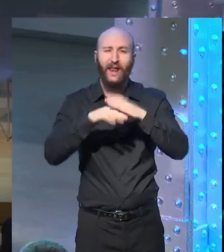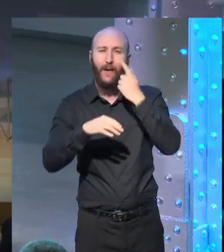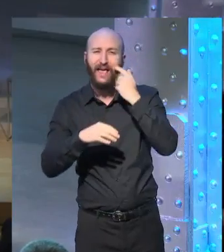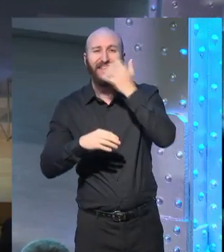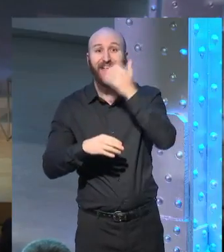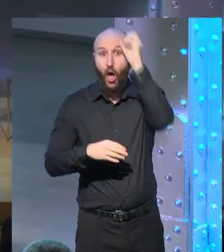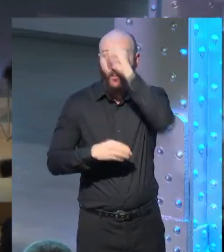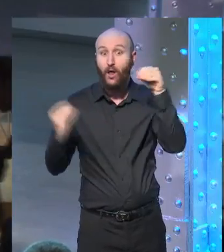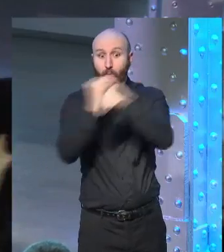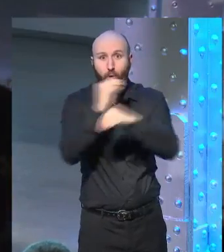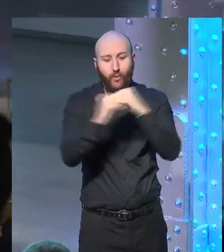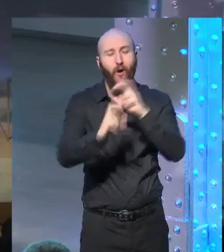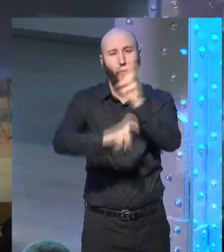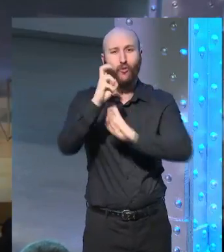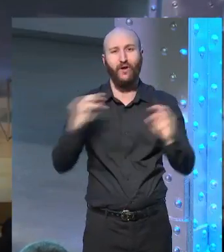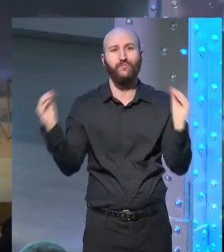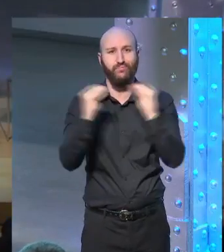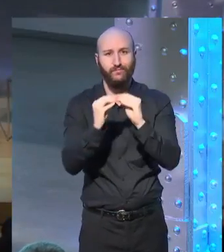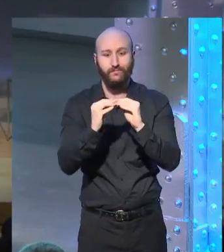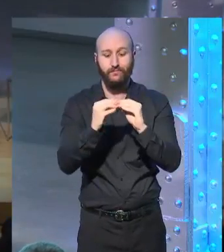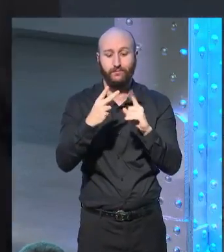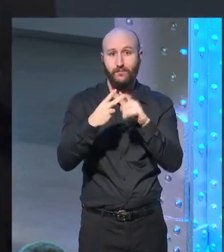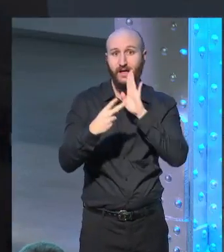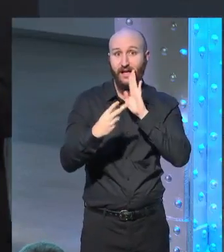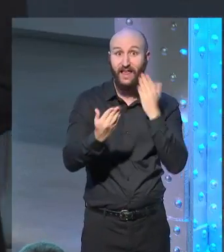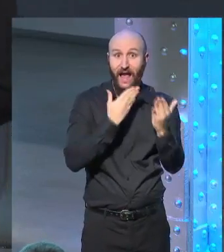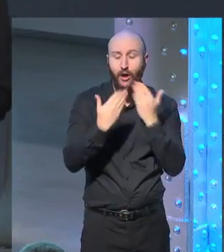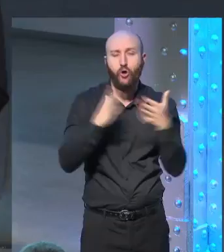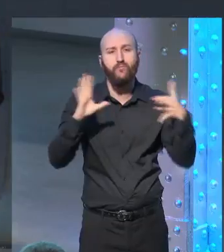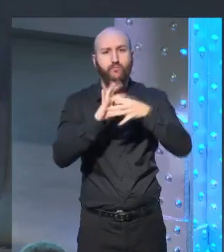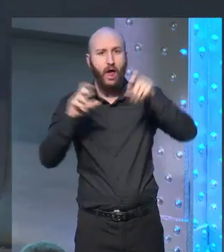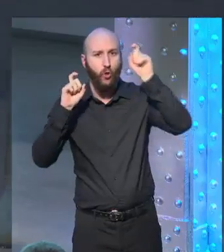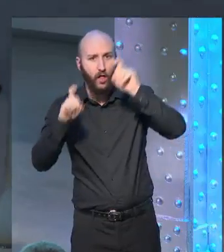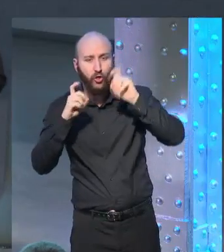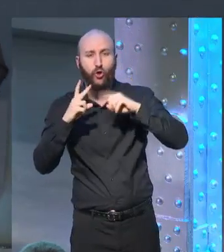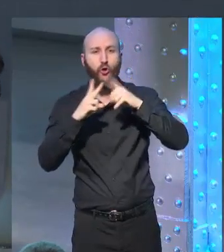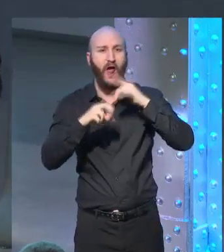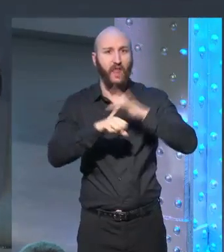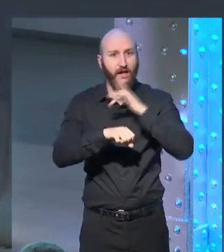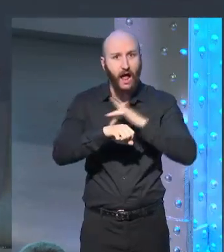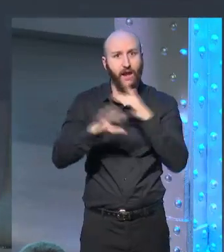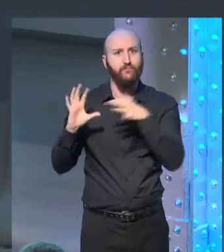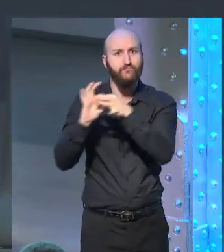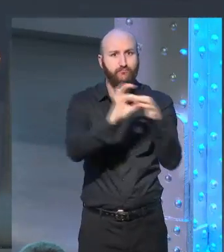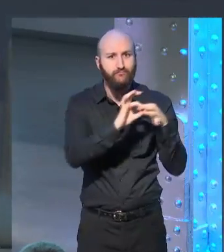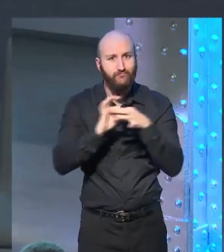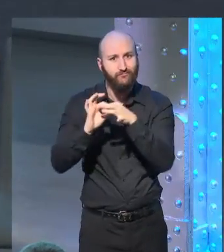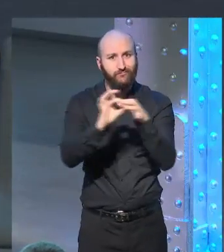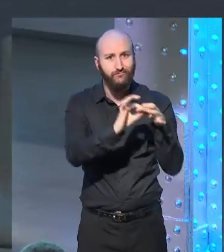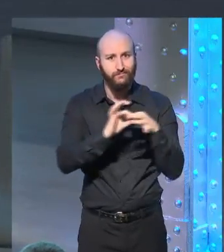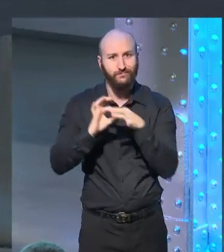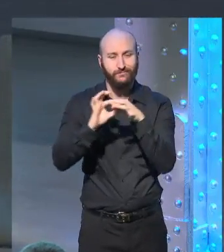diferente a nosotros. Este diálogo relacionado con la educación y relacionado con lo digital y relacionado con la